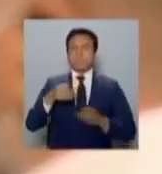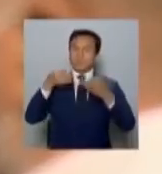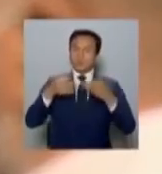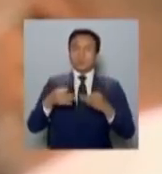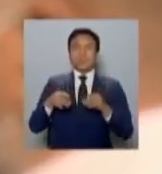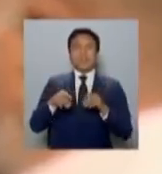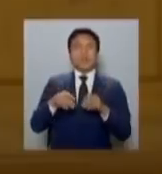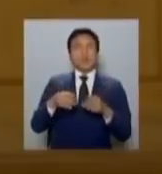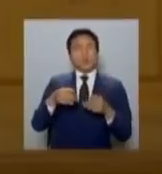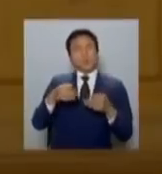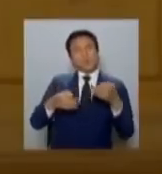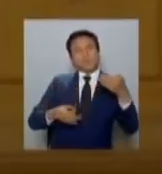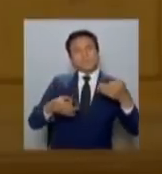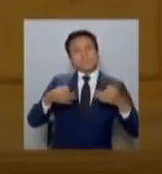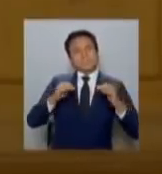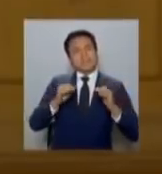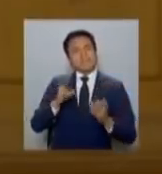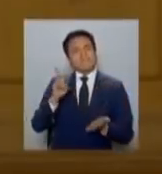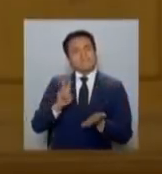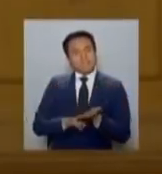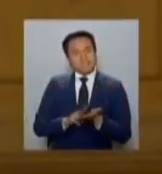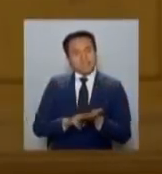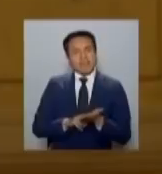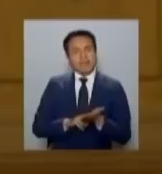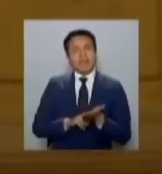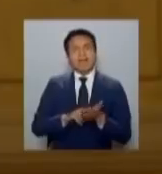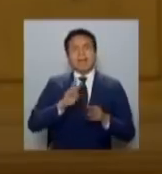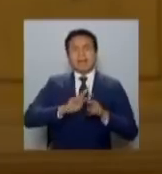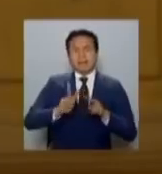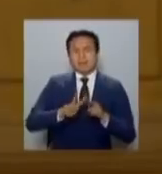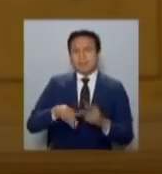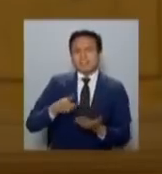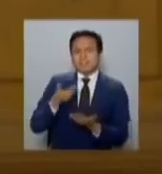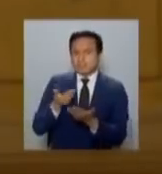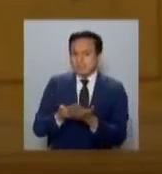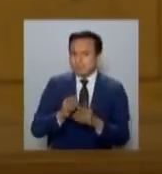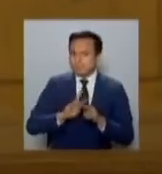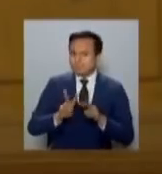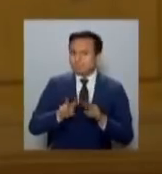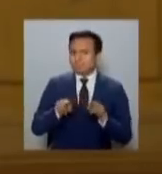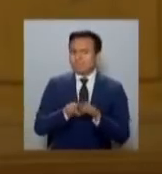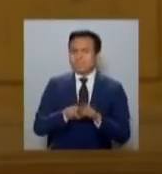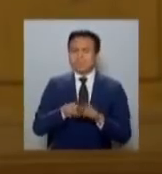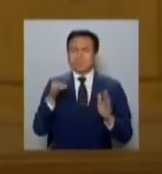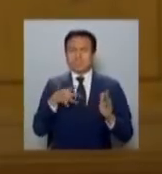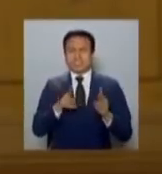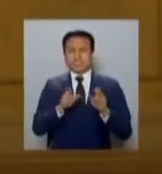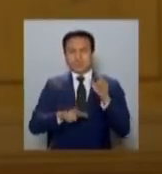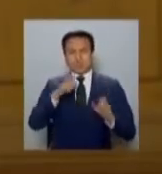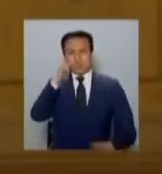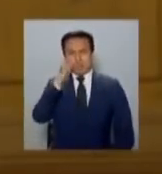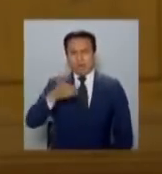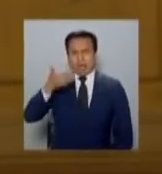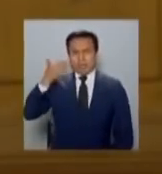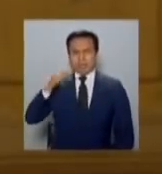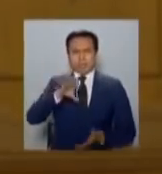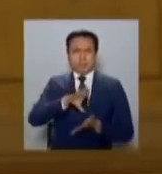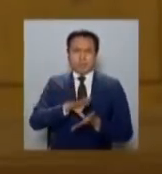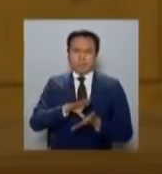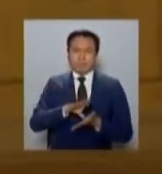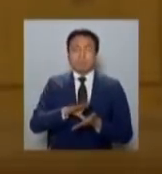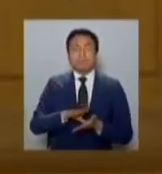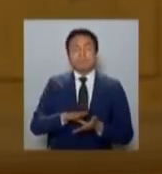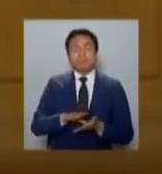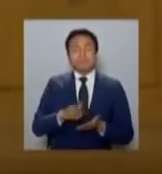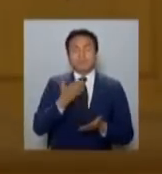ciudadanos, oiga, manténgase en sus cabales, no se salga de la ley, cumpla. Pero ellos cambian de opinión como si nada porque les conviene. O